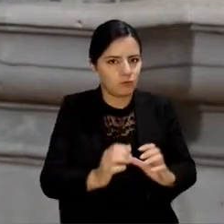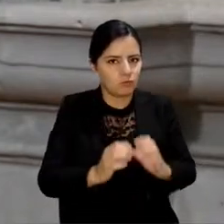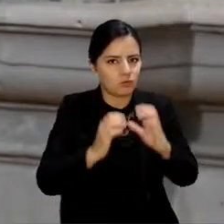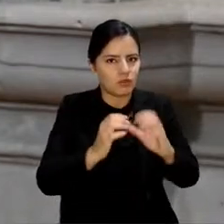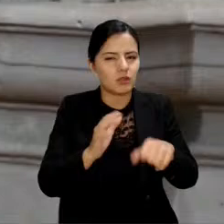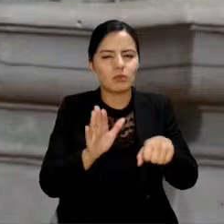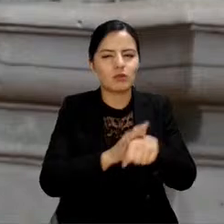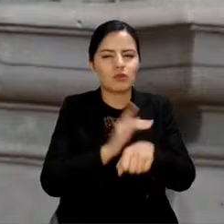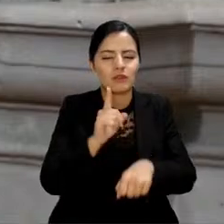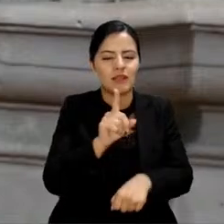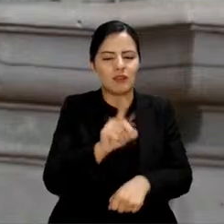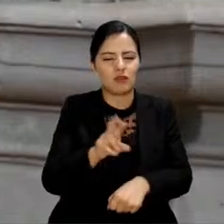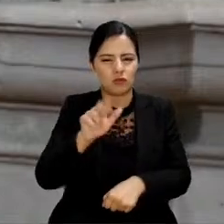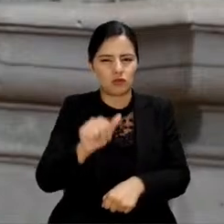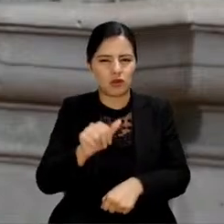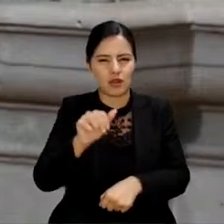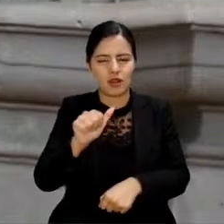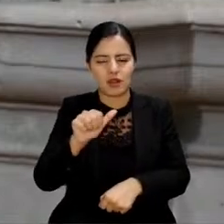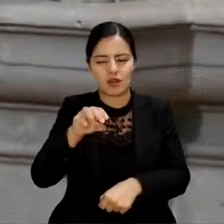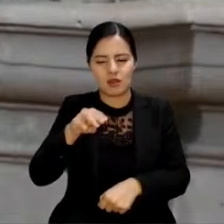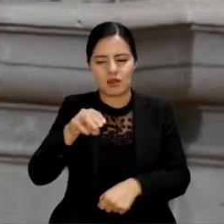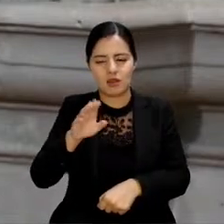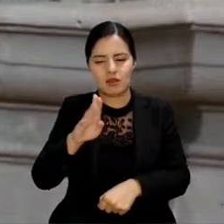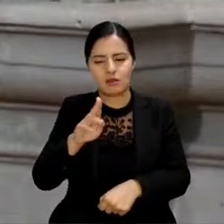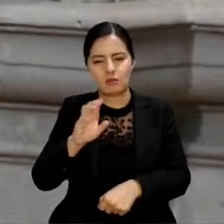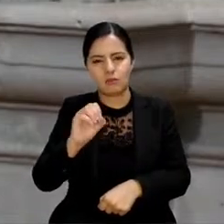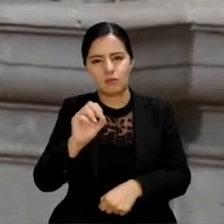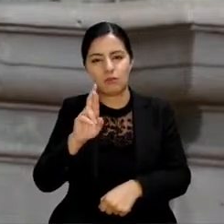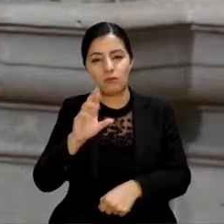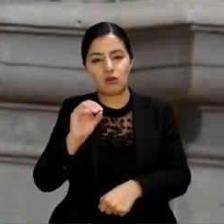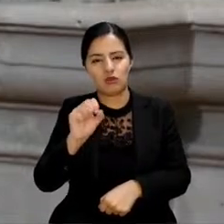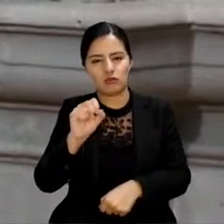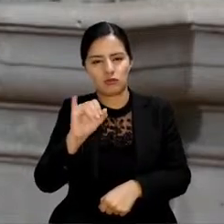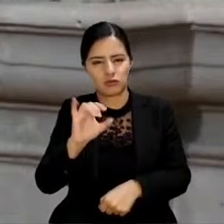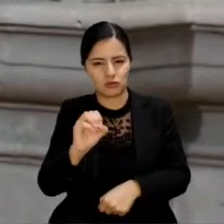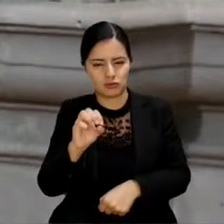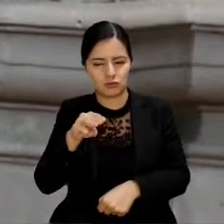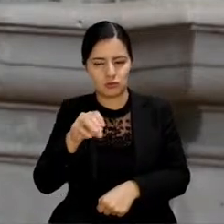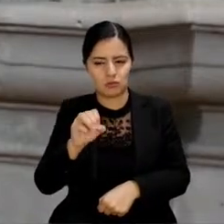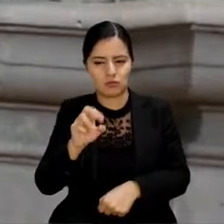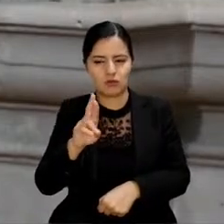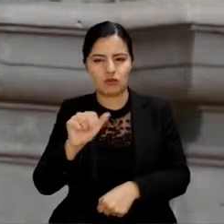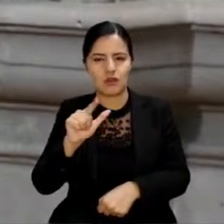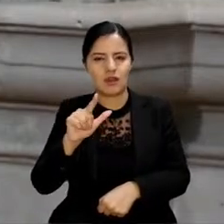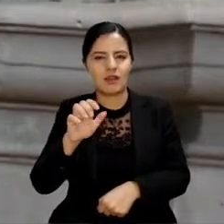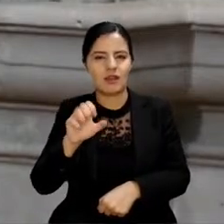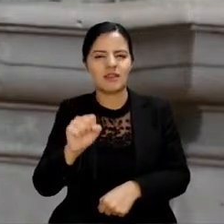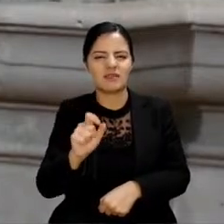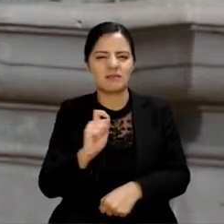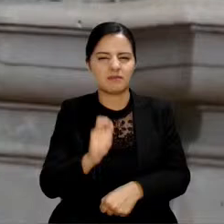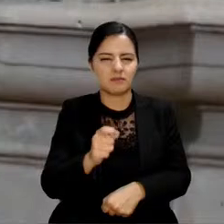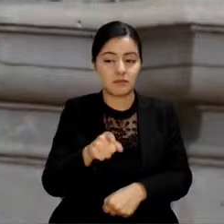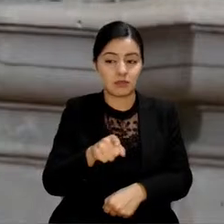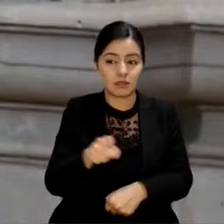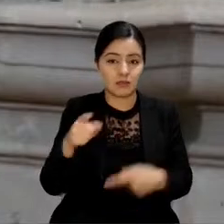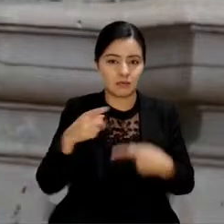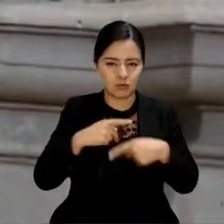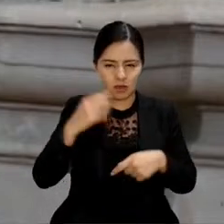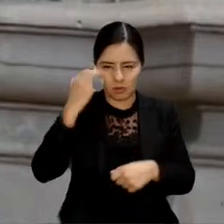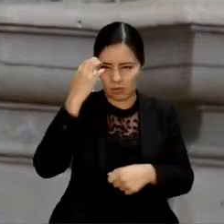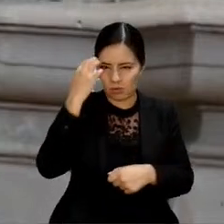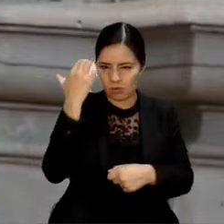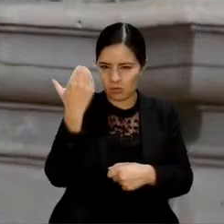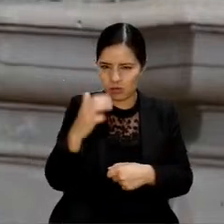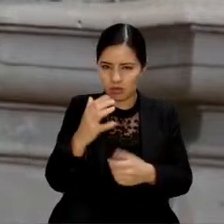que, como lo señala la doctora Ambrosio Morales, la criminalidad, al igual que la energía, no desaparece, solo